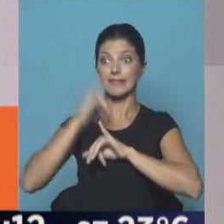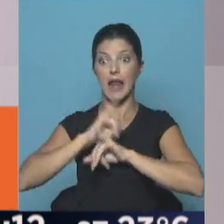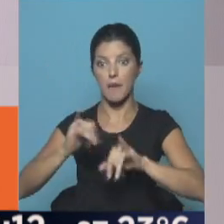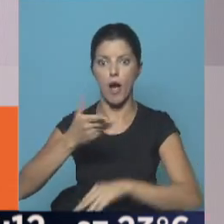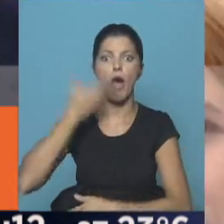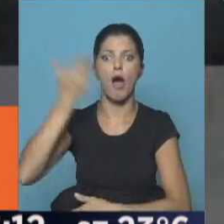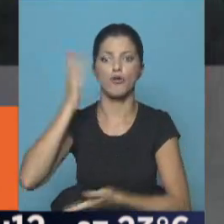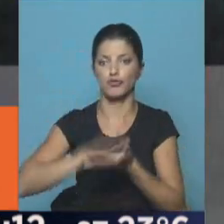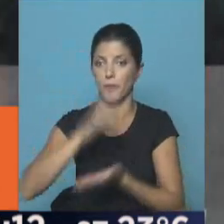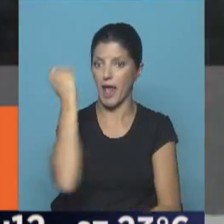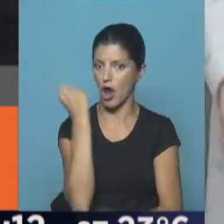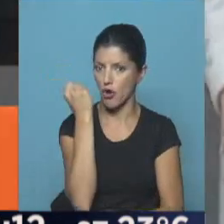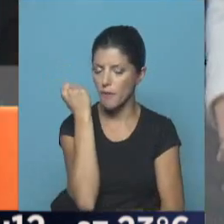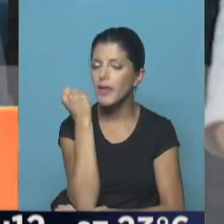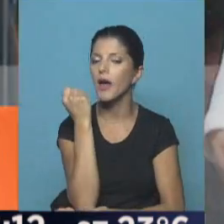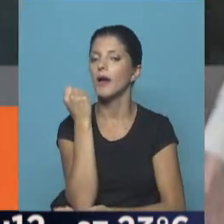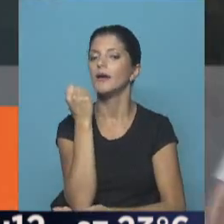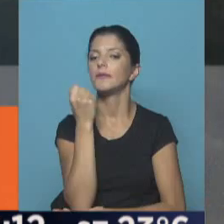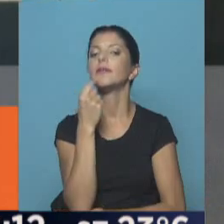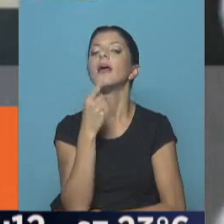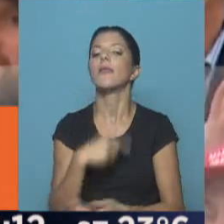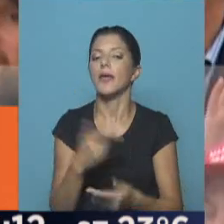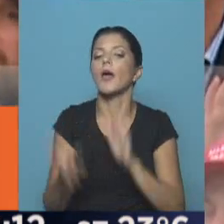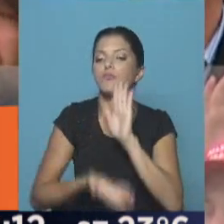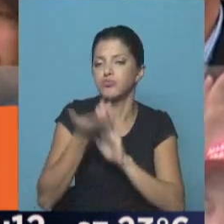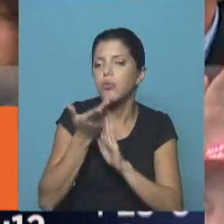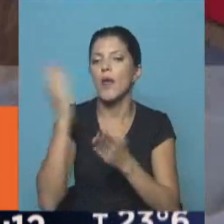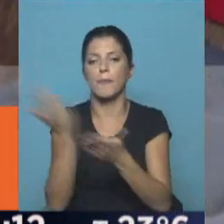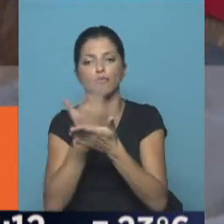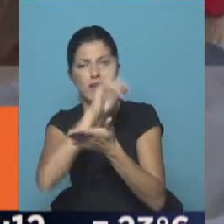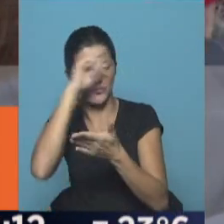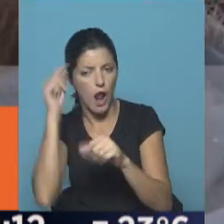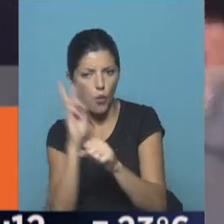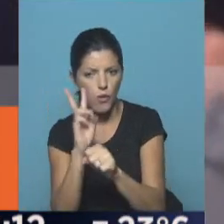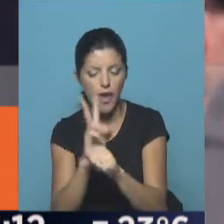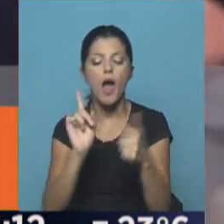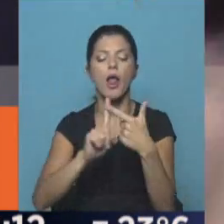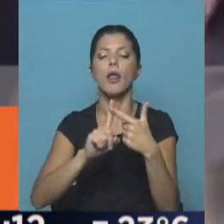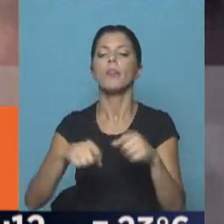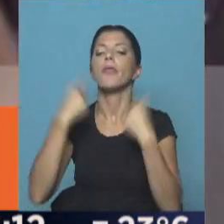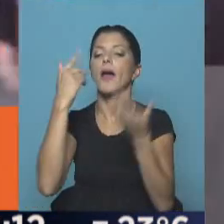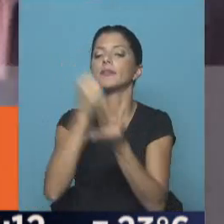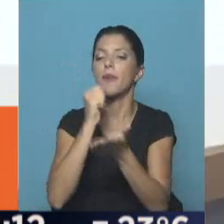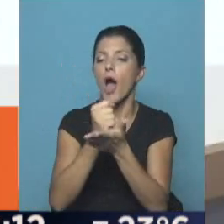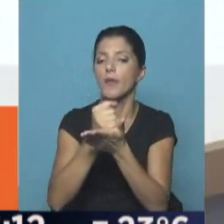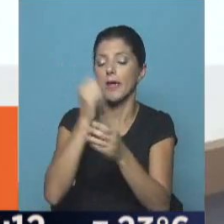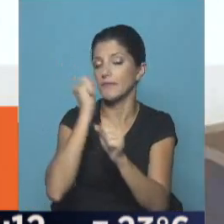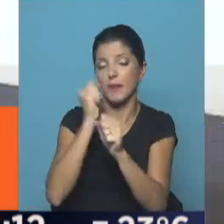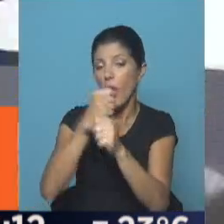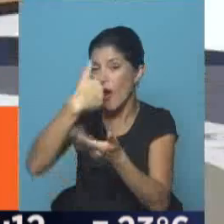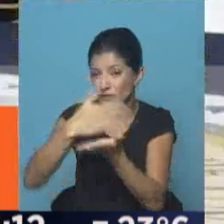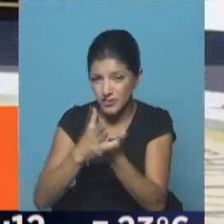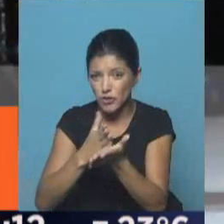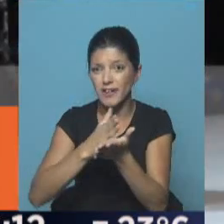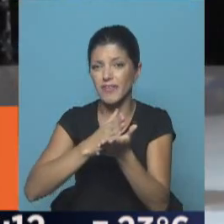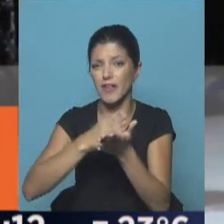fundamentalmente las promesas de recuperación económica, de cuidar la producción nacional, de darle trabajo a aquellos sectores, sobre todo del interior